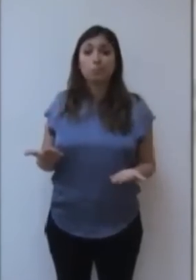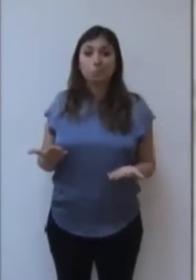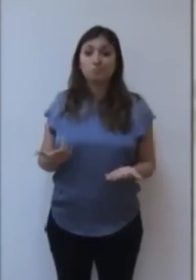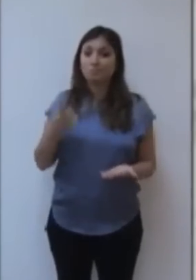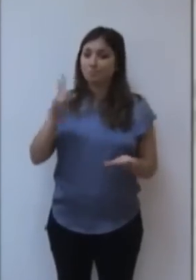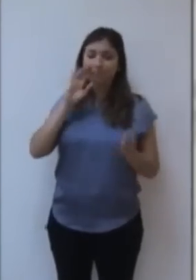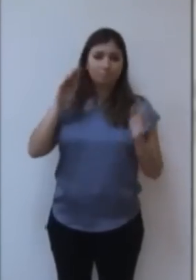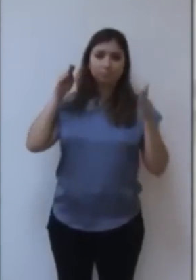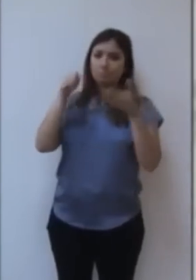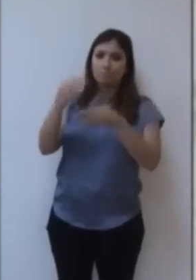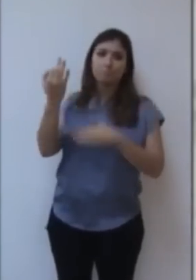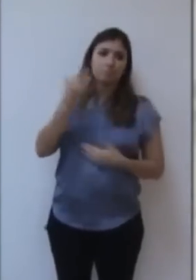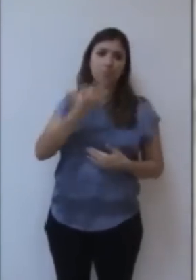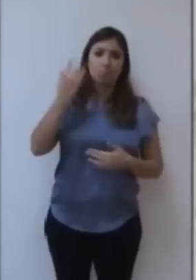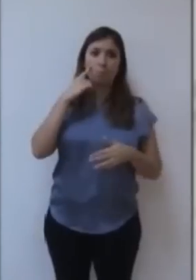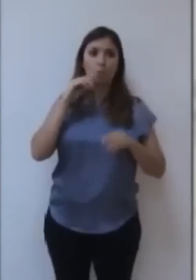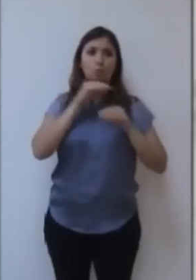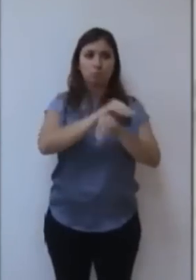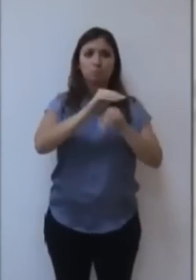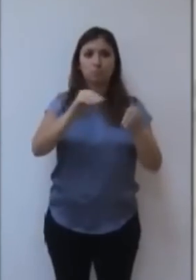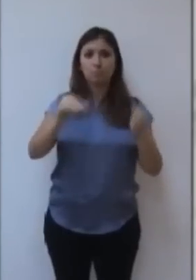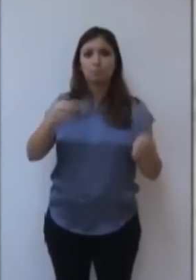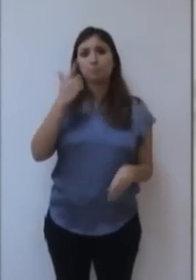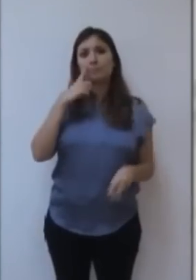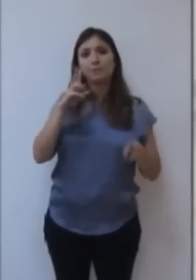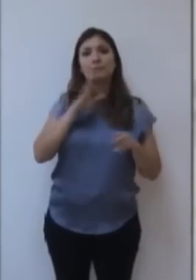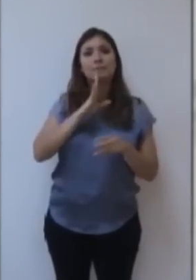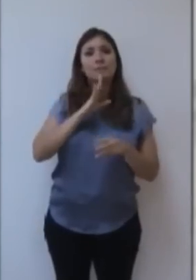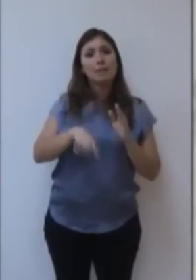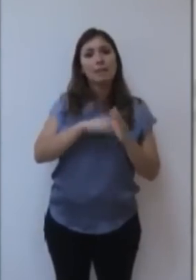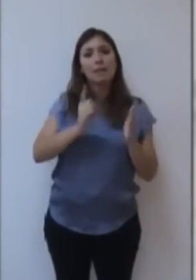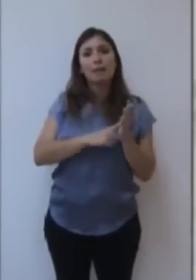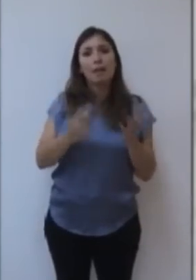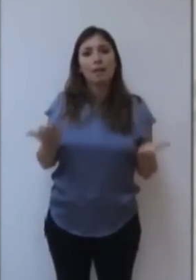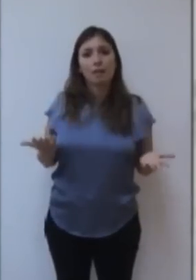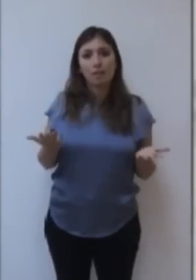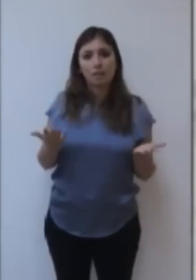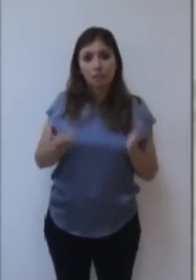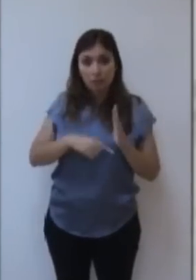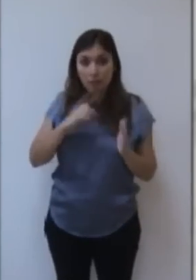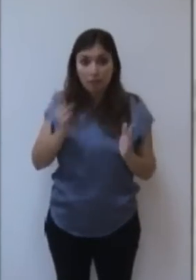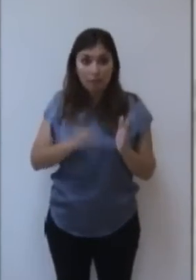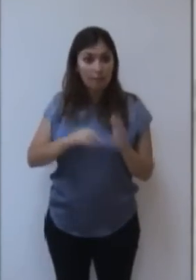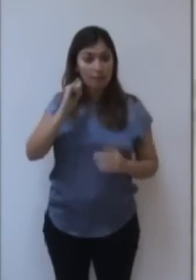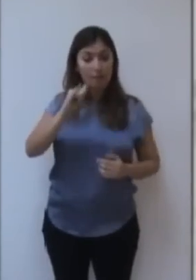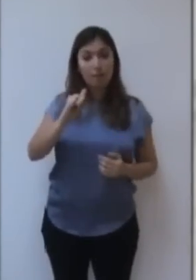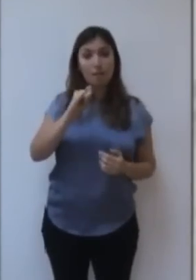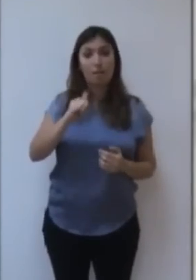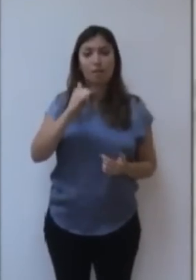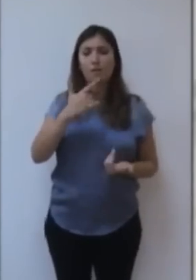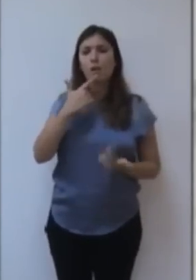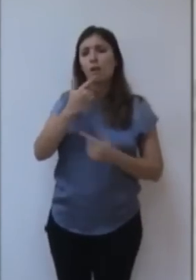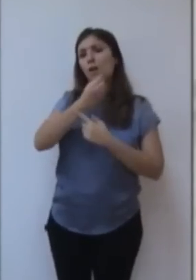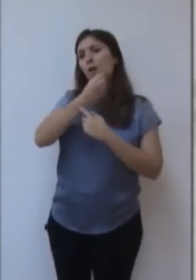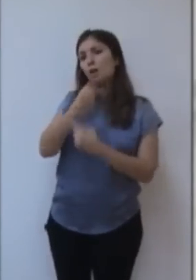ahí hay que hacer una consideración y se hacía una llamada un poco al tema legal, decir, bueno, hay legislación que